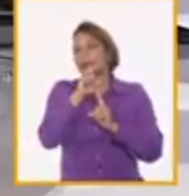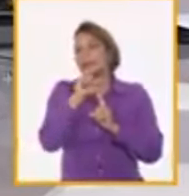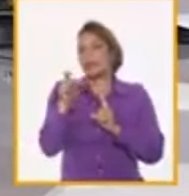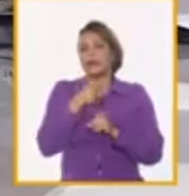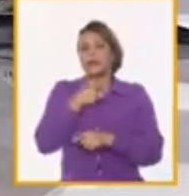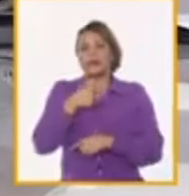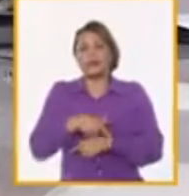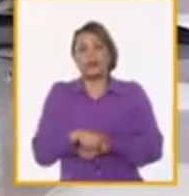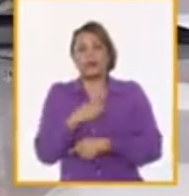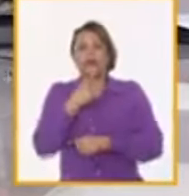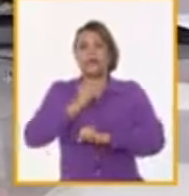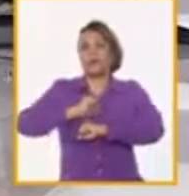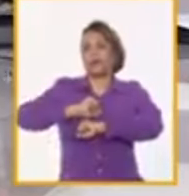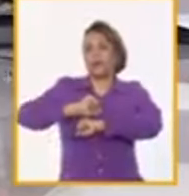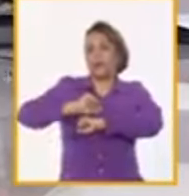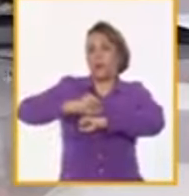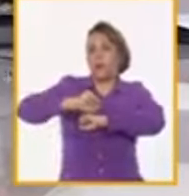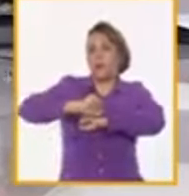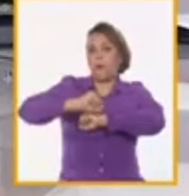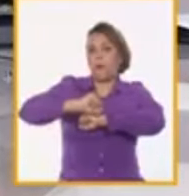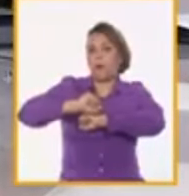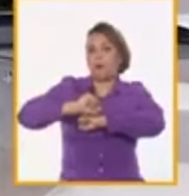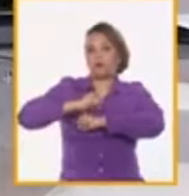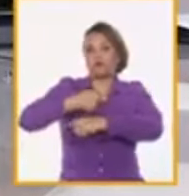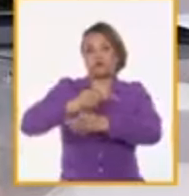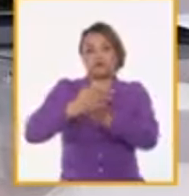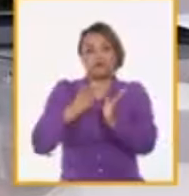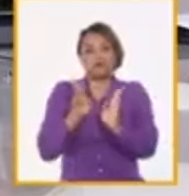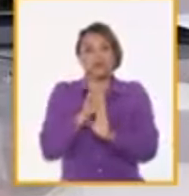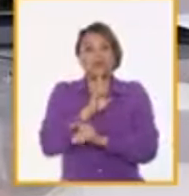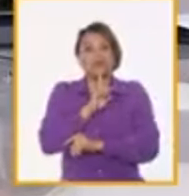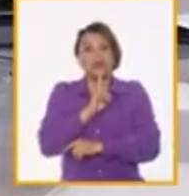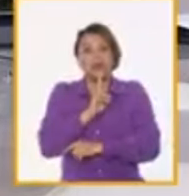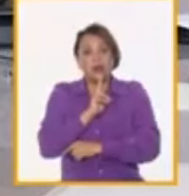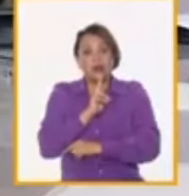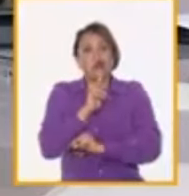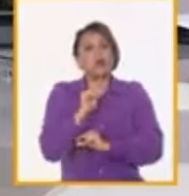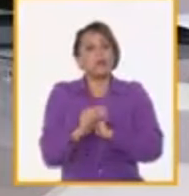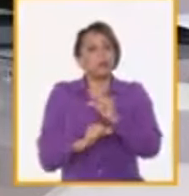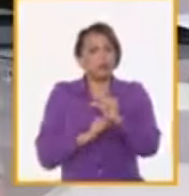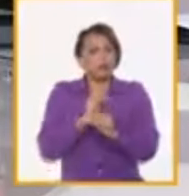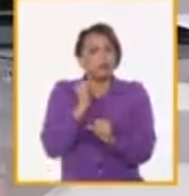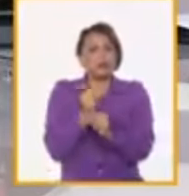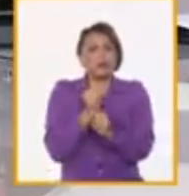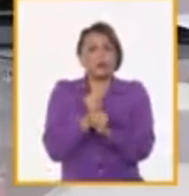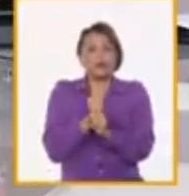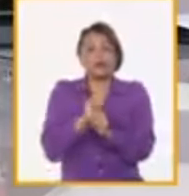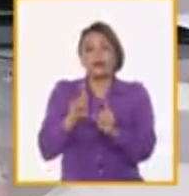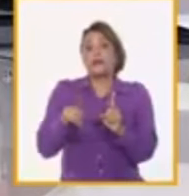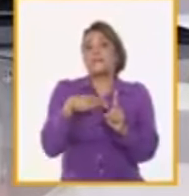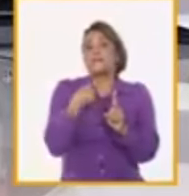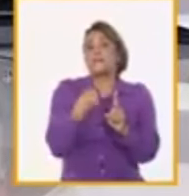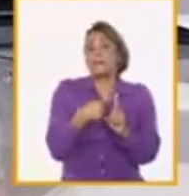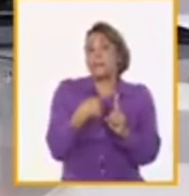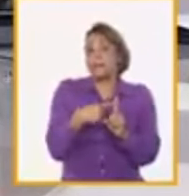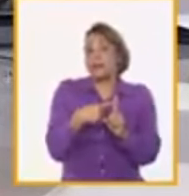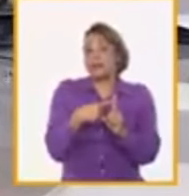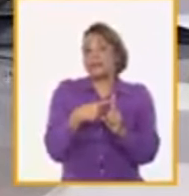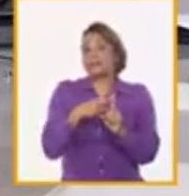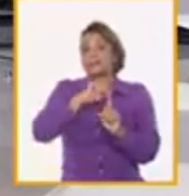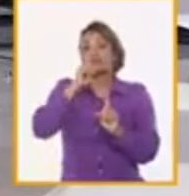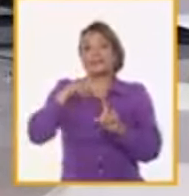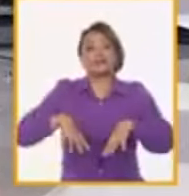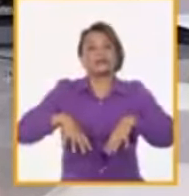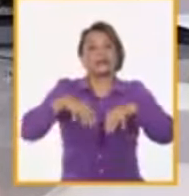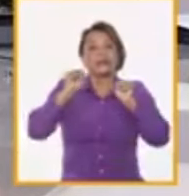los motores de bombeo, que son temas en los que se ha estado trabajando, pero a eso se suma, por supuesto, el tema del déficit de energía eléctrica.